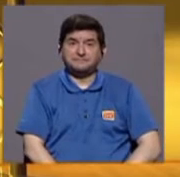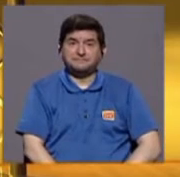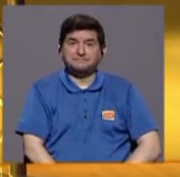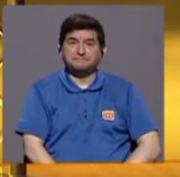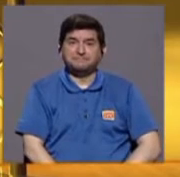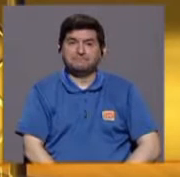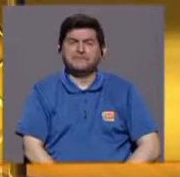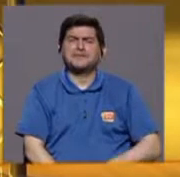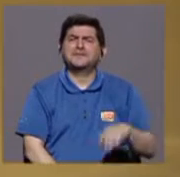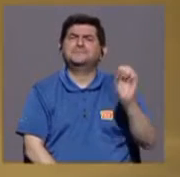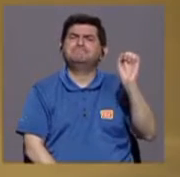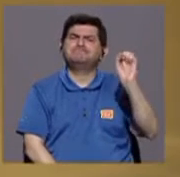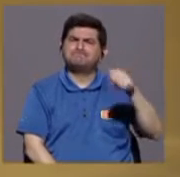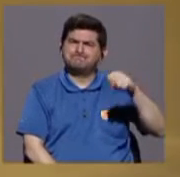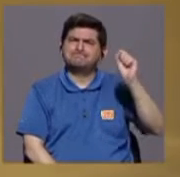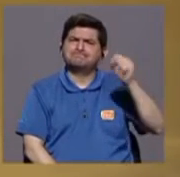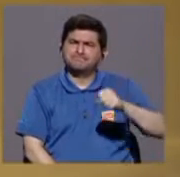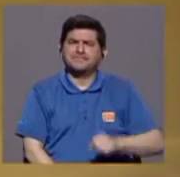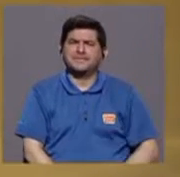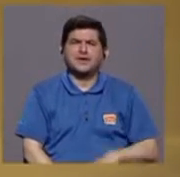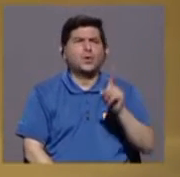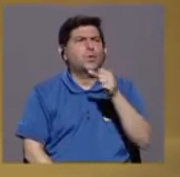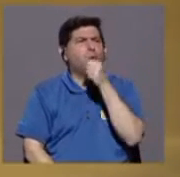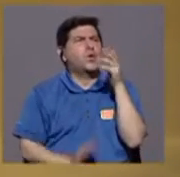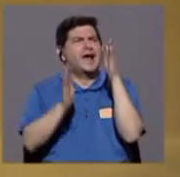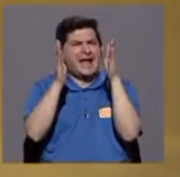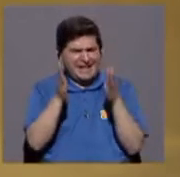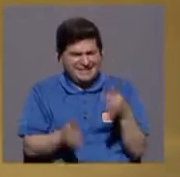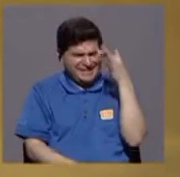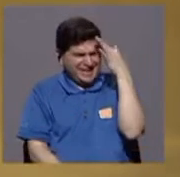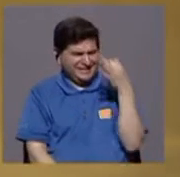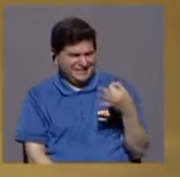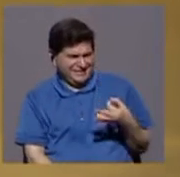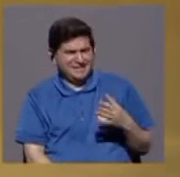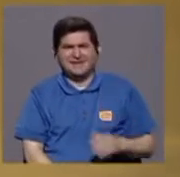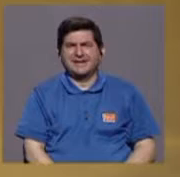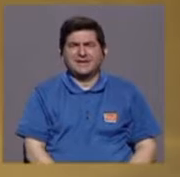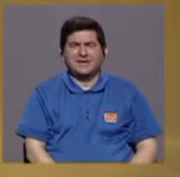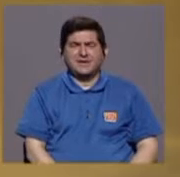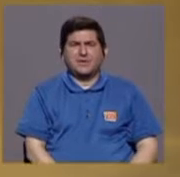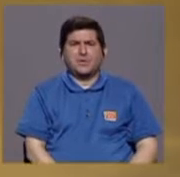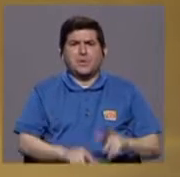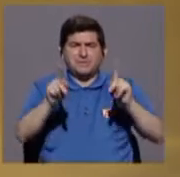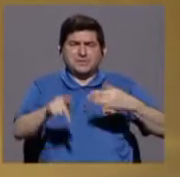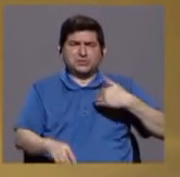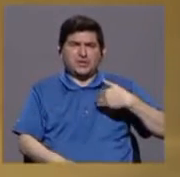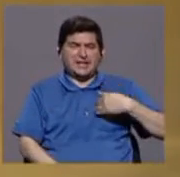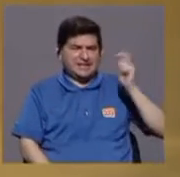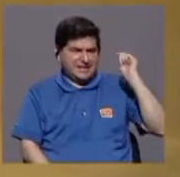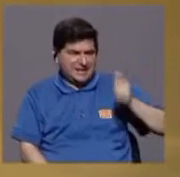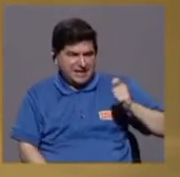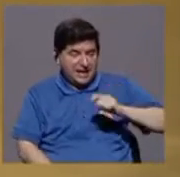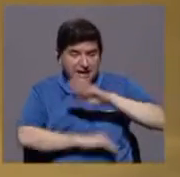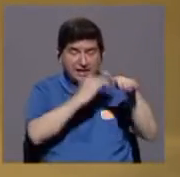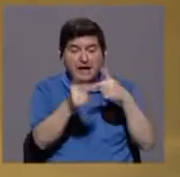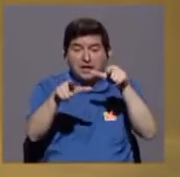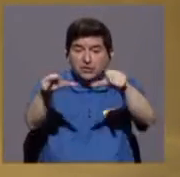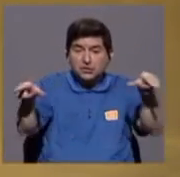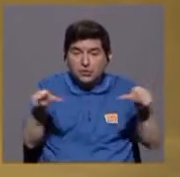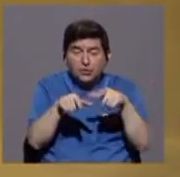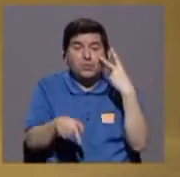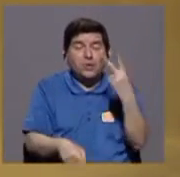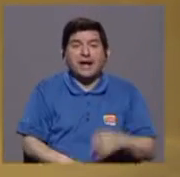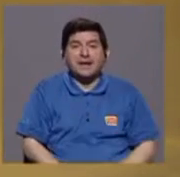Sí, había algún cantante o alguien así que el que tiene un martillo por todo lado ve